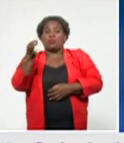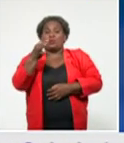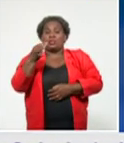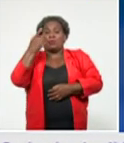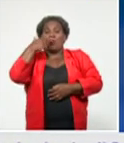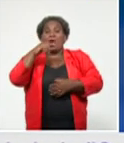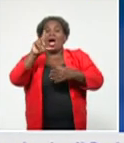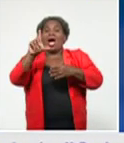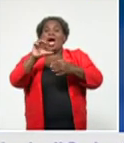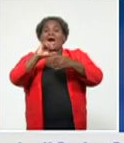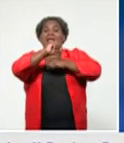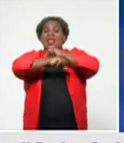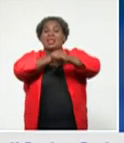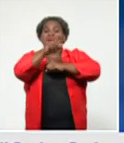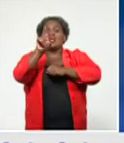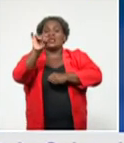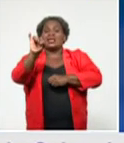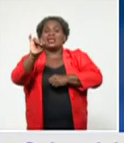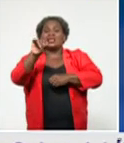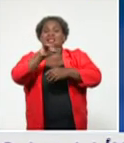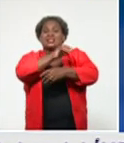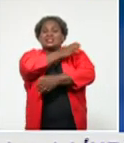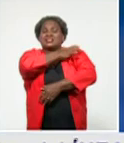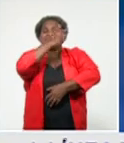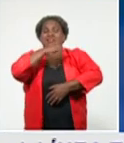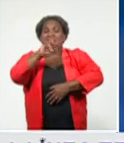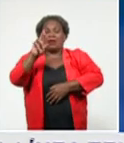Alquízar. En el caso de Villaclara,